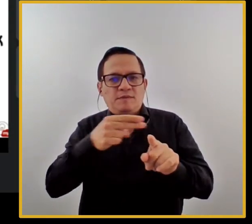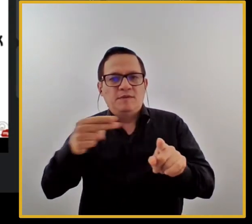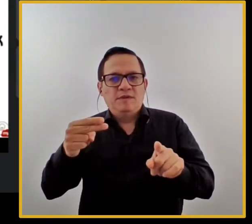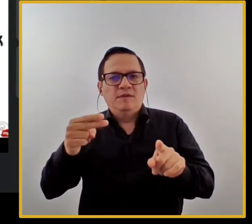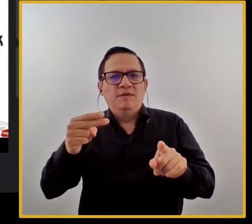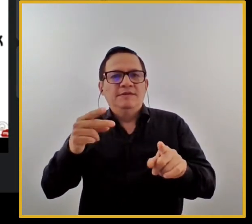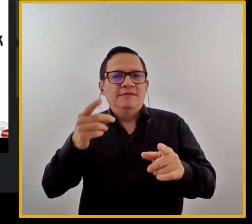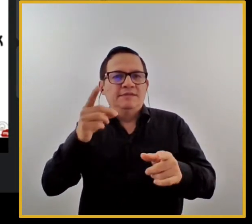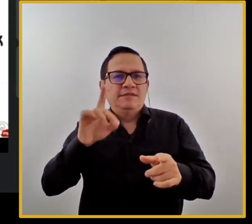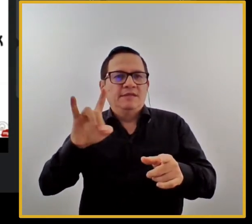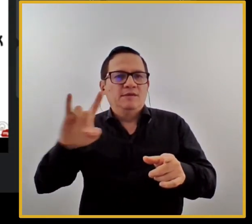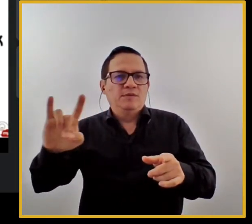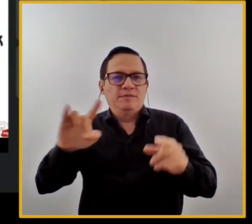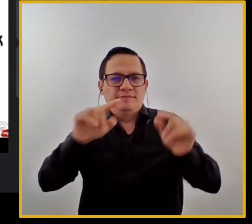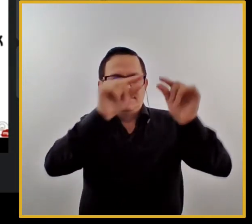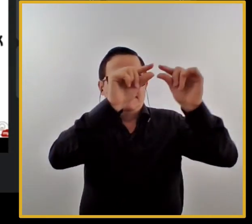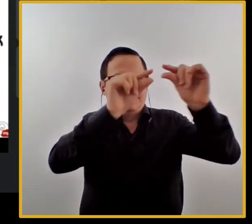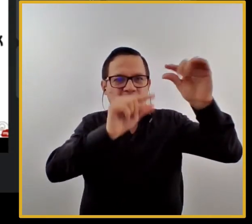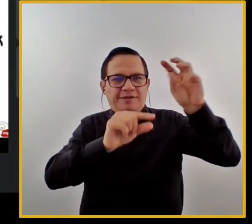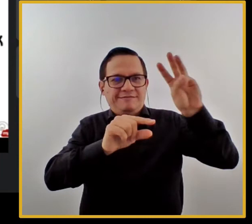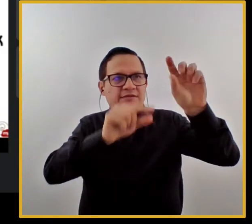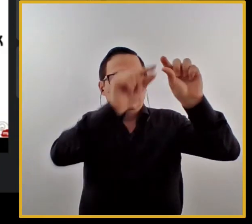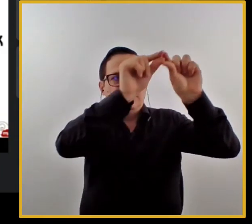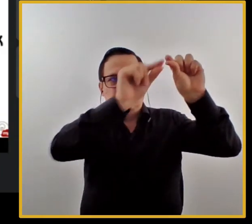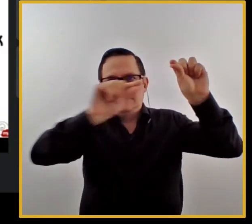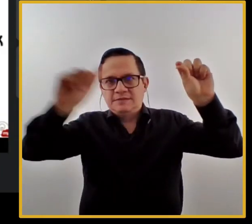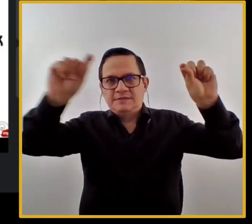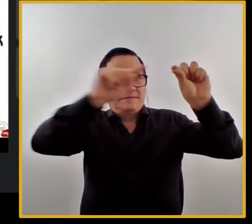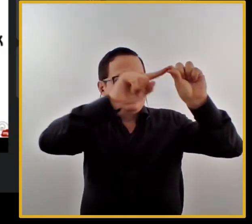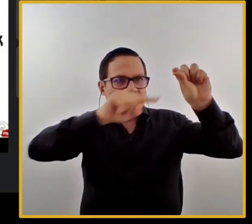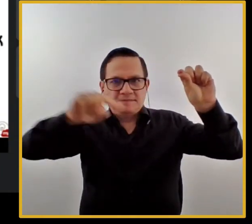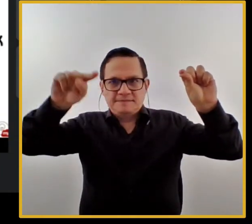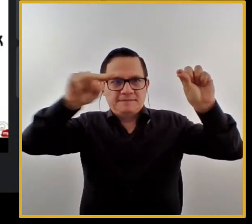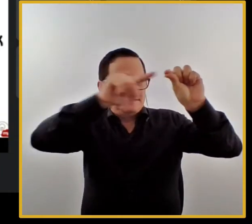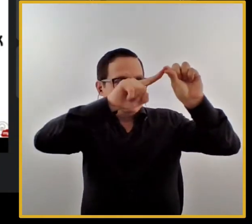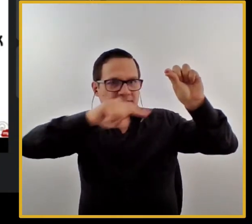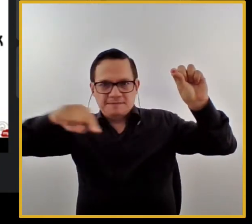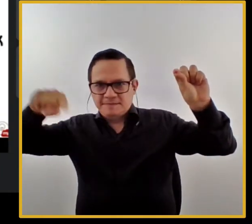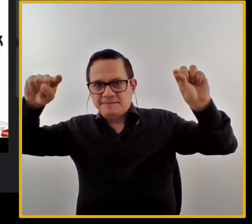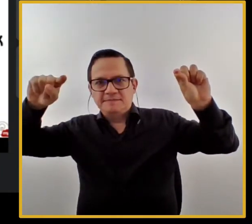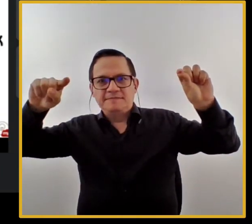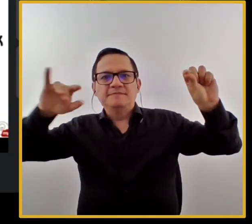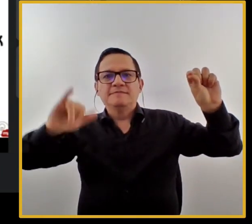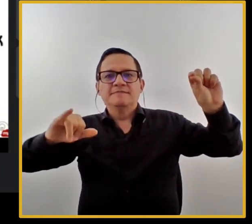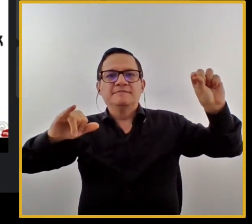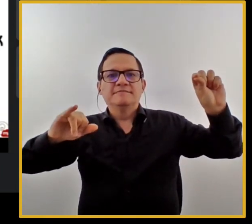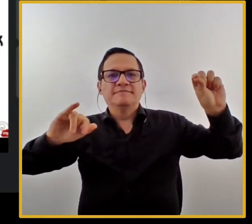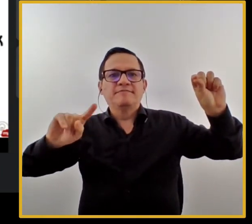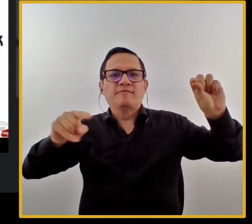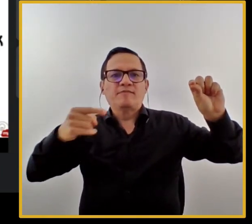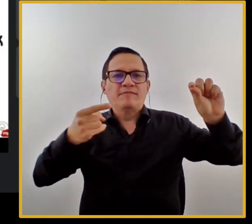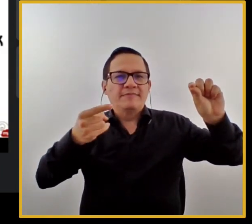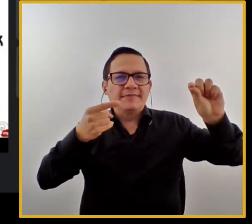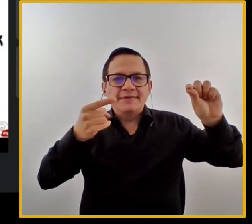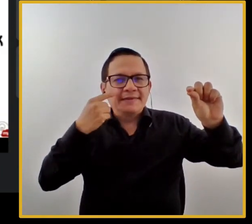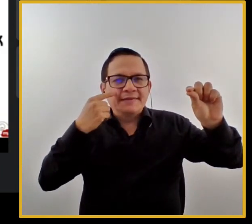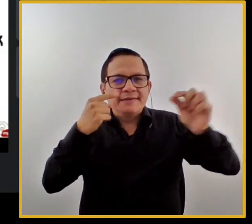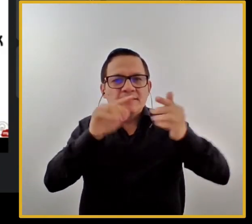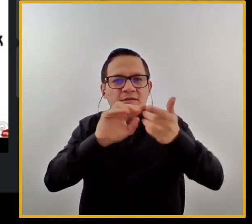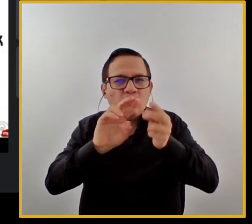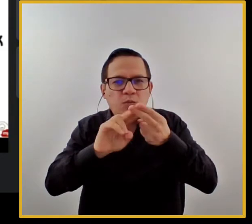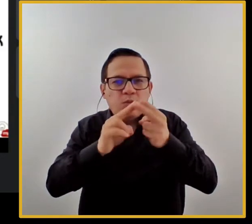x cuadrado por dx menos x cuadrado por dx